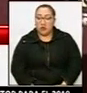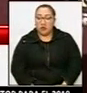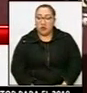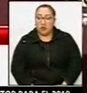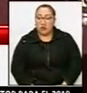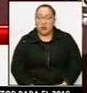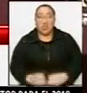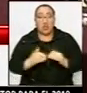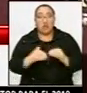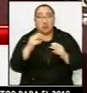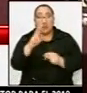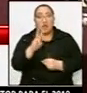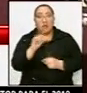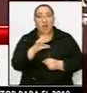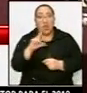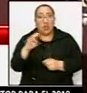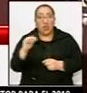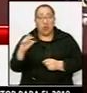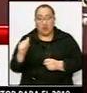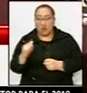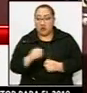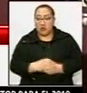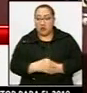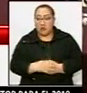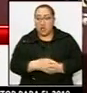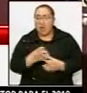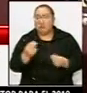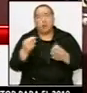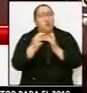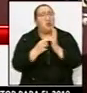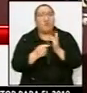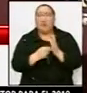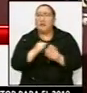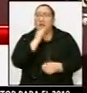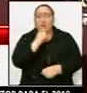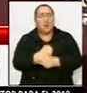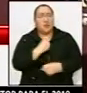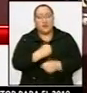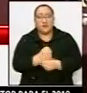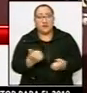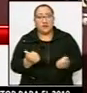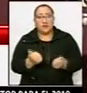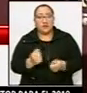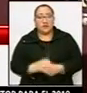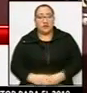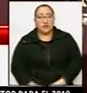no Villanueva, el colega Armando Villanueva, hay tantos programas que trabajan